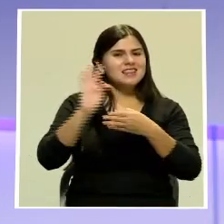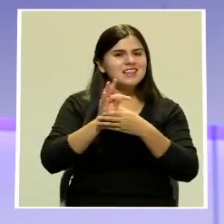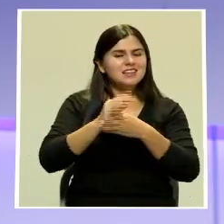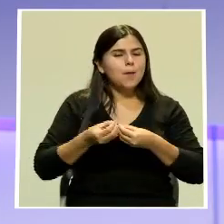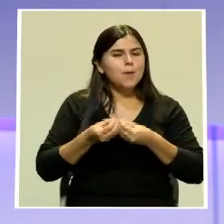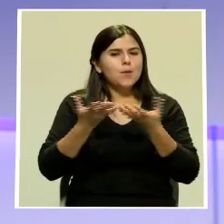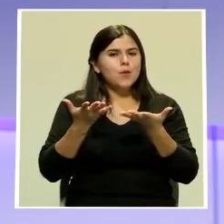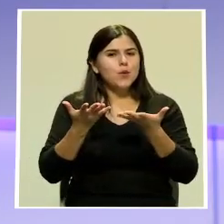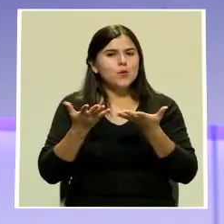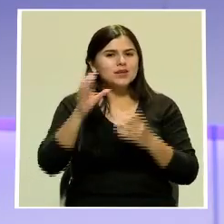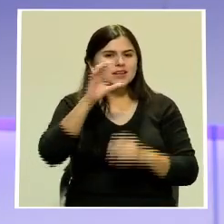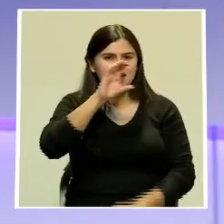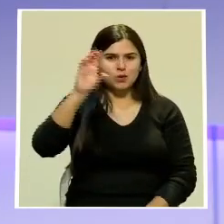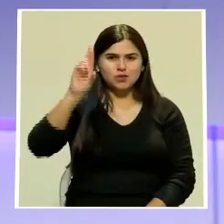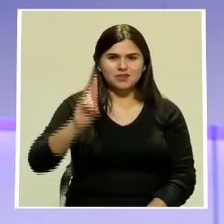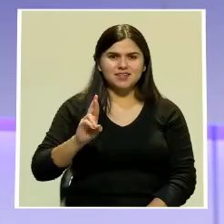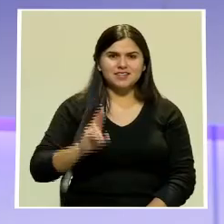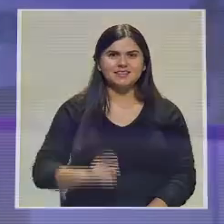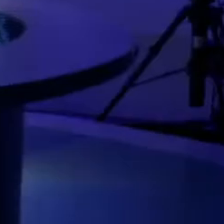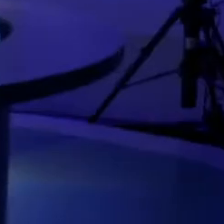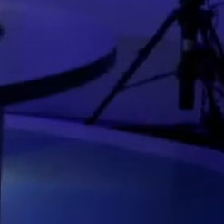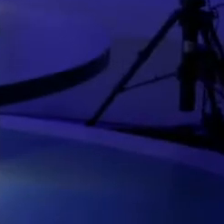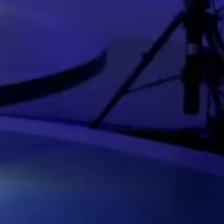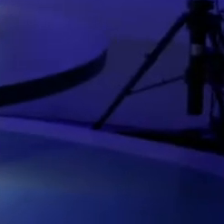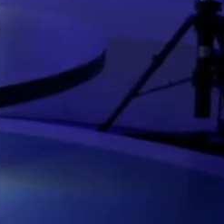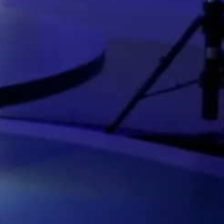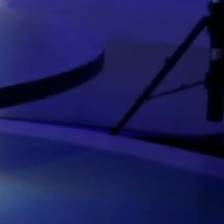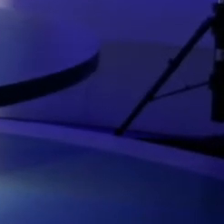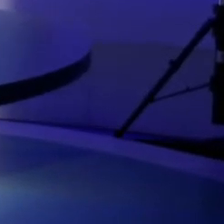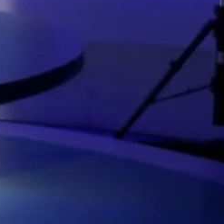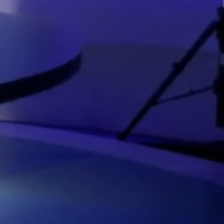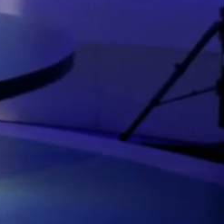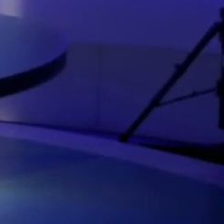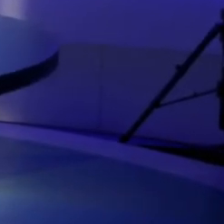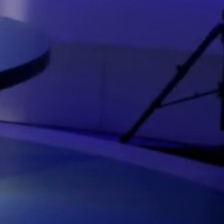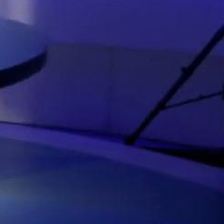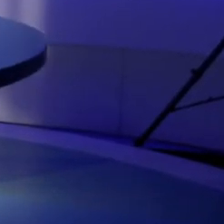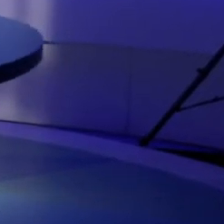la televisión pública de Costa Rica. Muchas gracias.